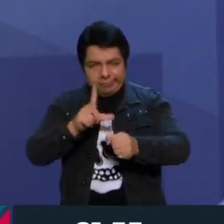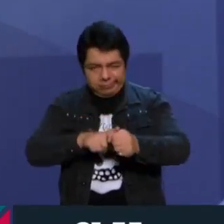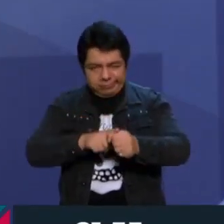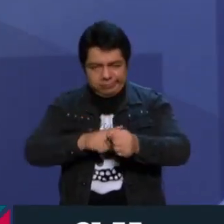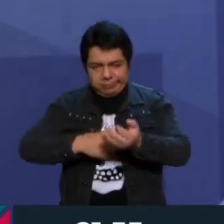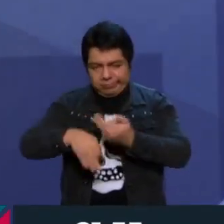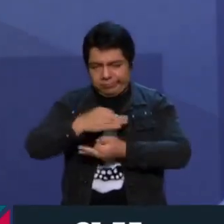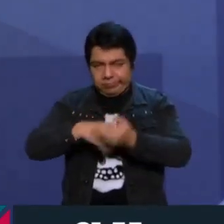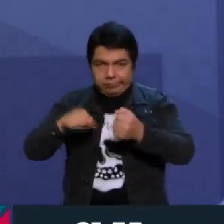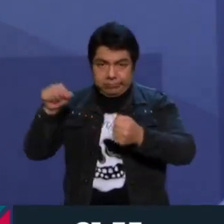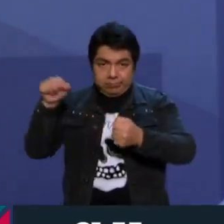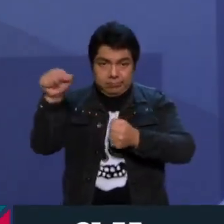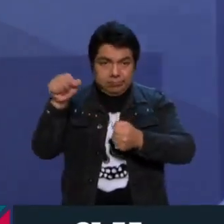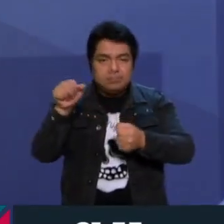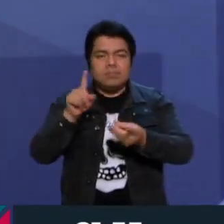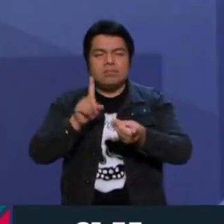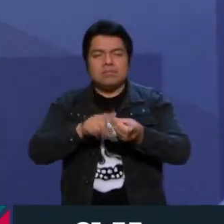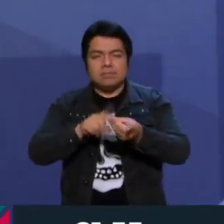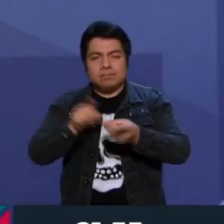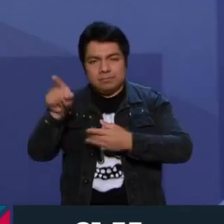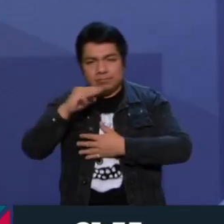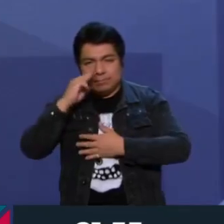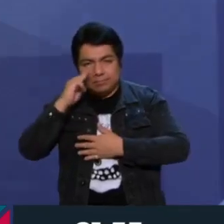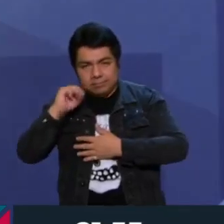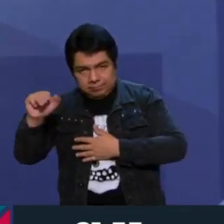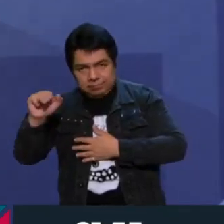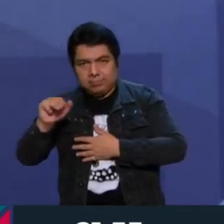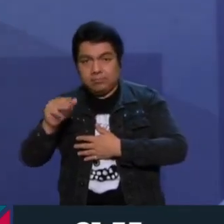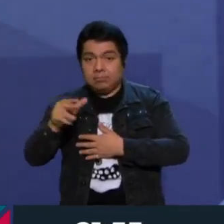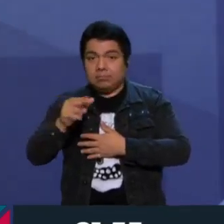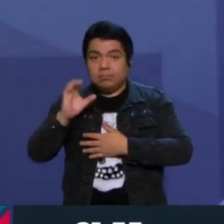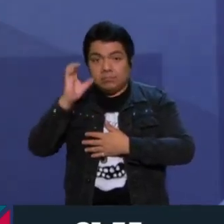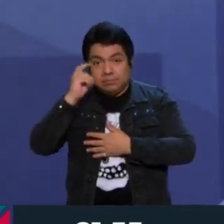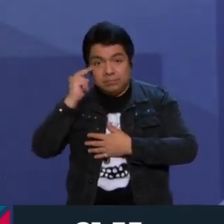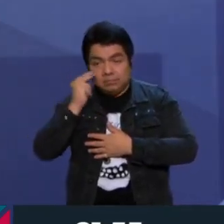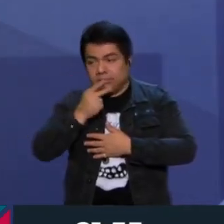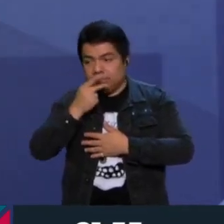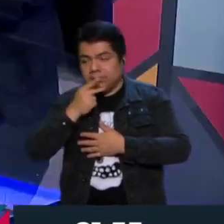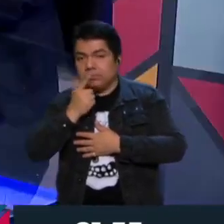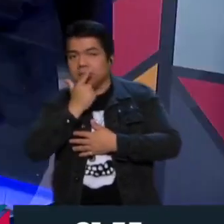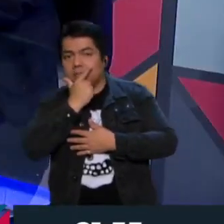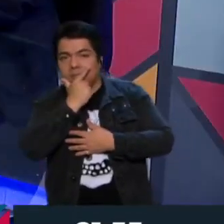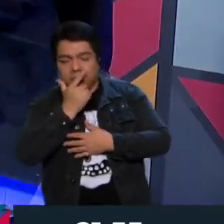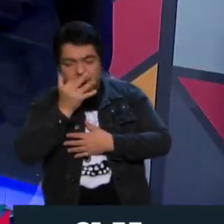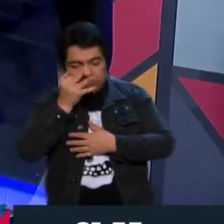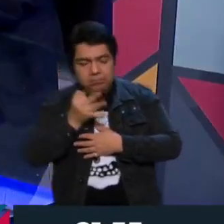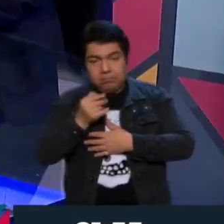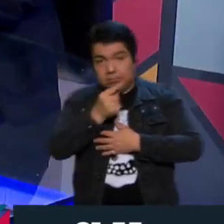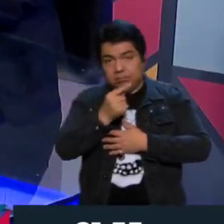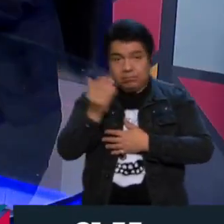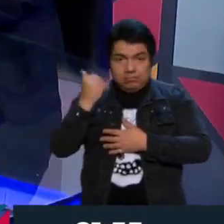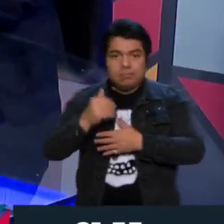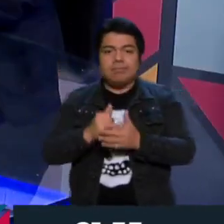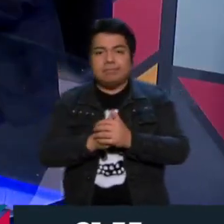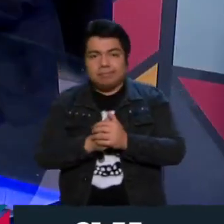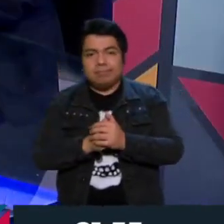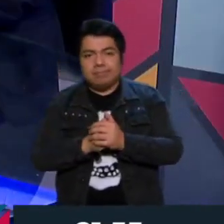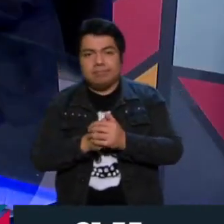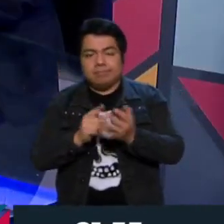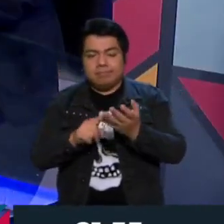y el sindicalismo en Michoacán, un gran comunista que hablaba chino además y un inglés extraordinario en aquella época,